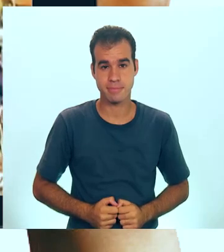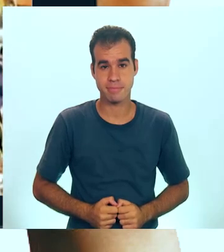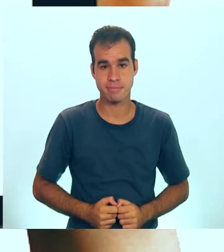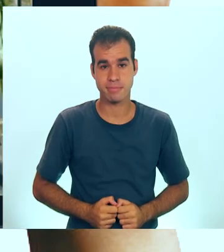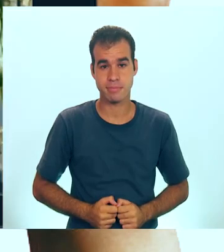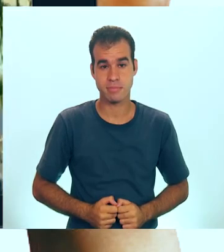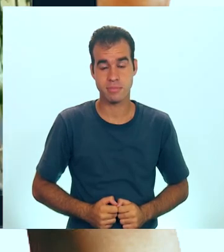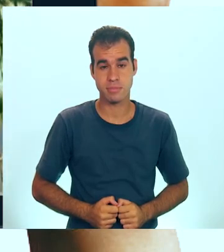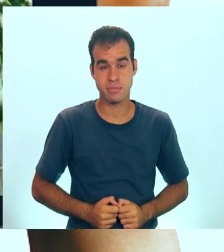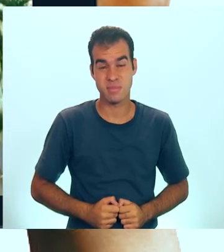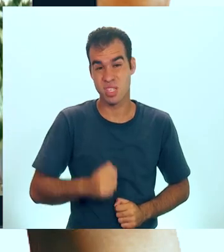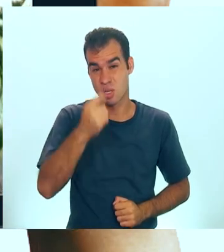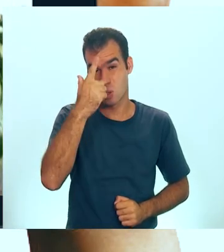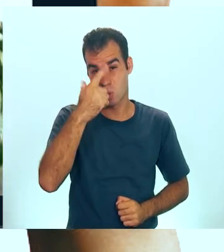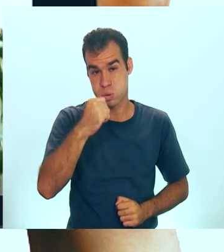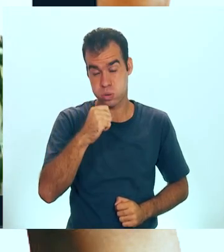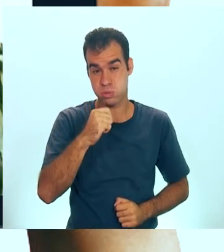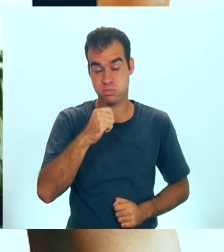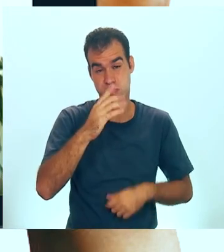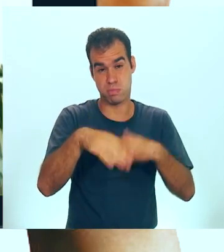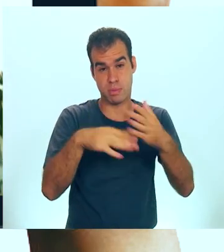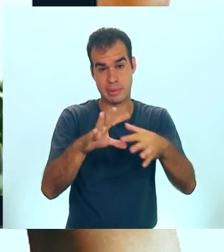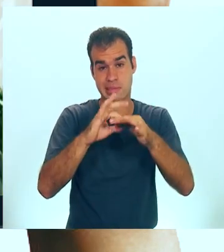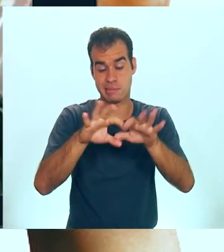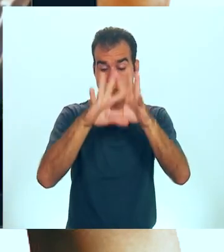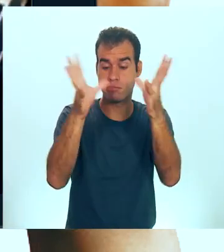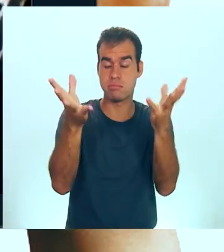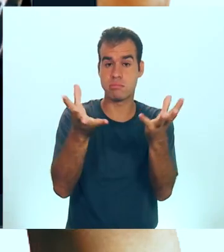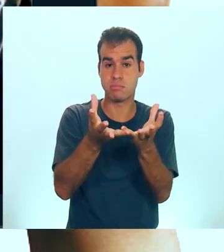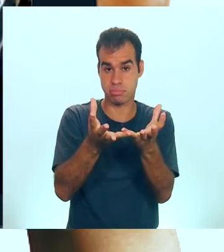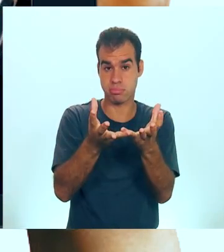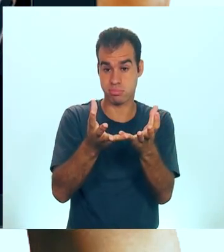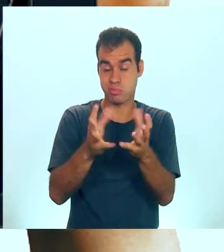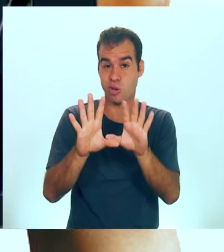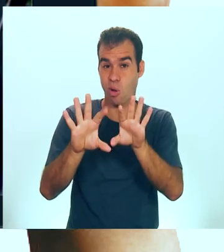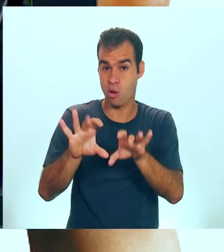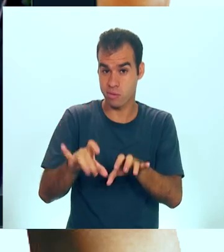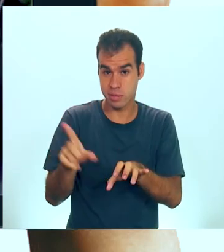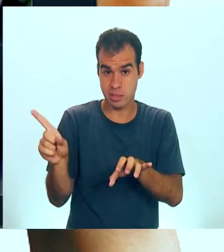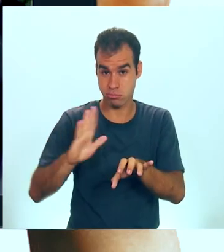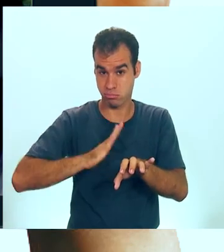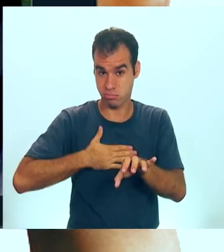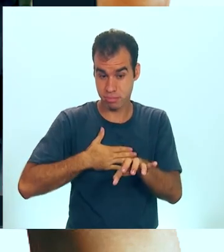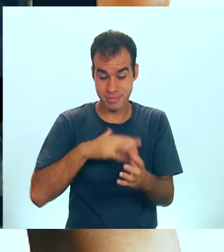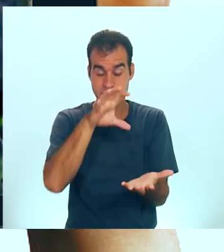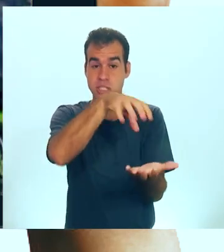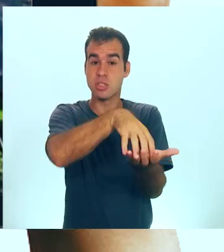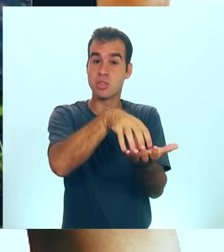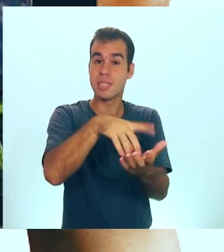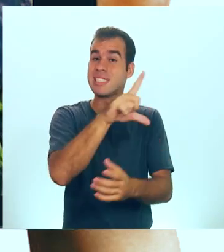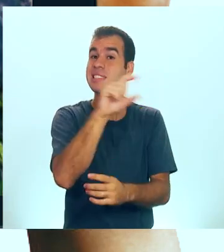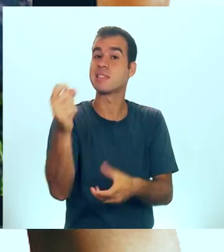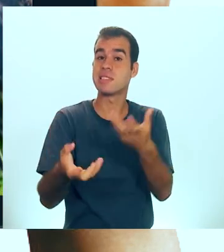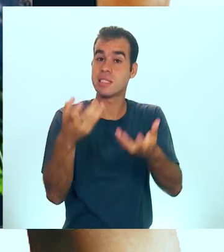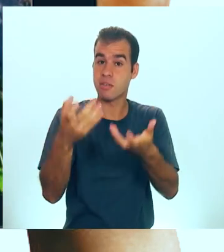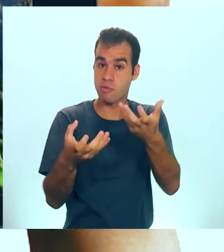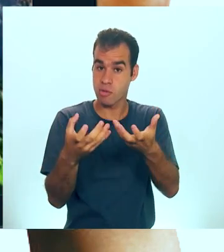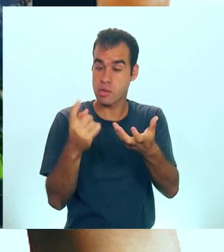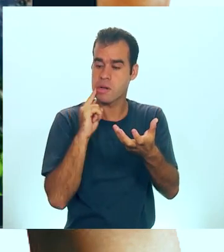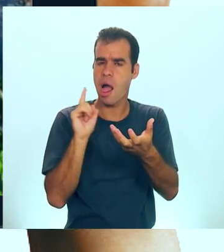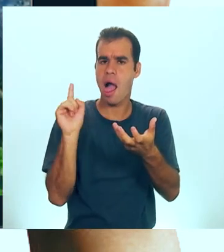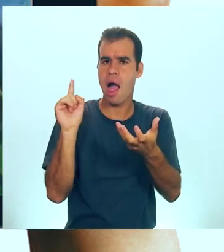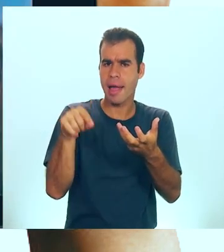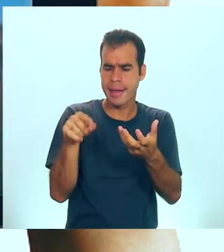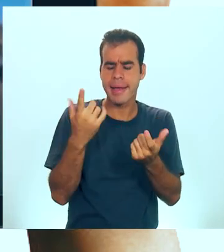crisis mundial, la Oficina del Conservador, responsable de la gestión del Centro Histórico de la Ciudad de Cienfuegos como Patrimonio Mundial